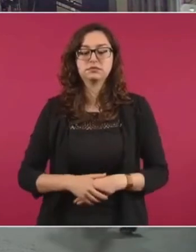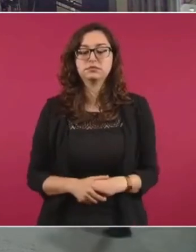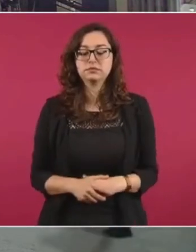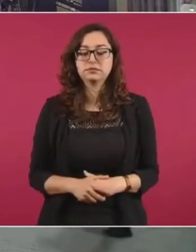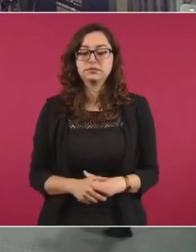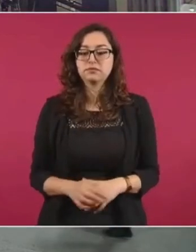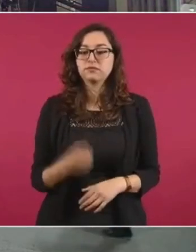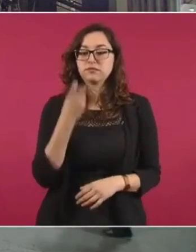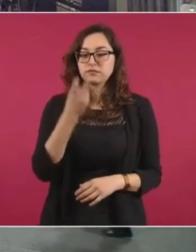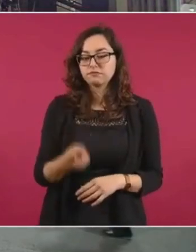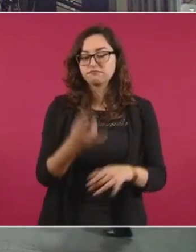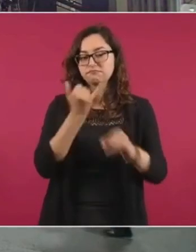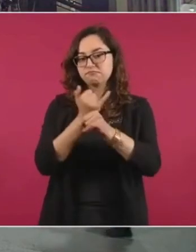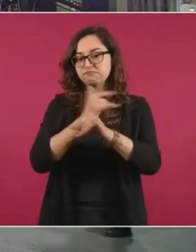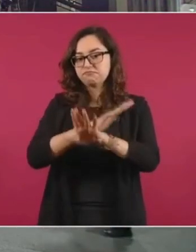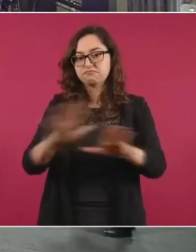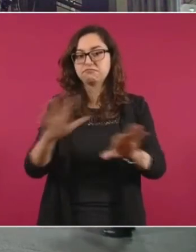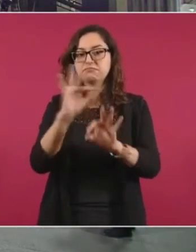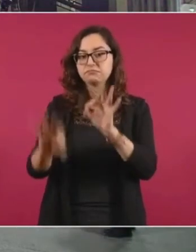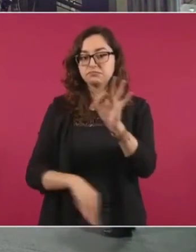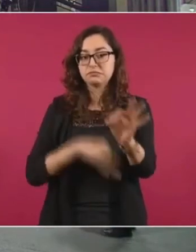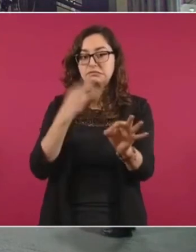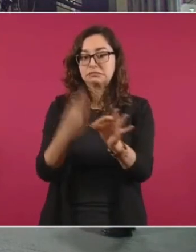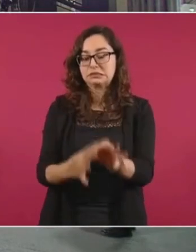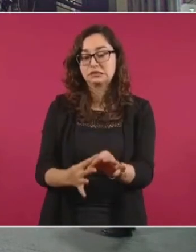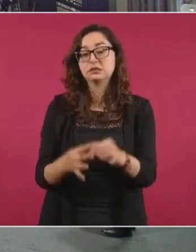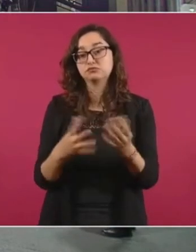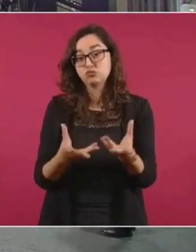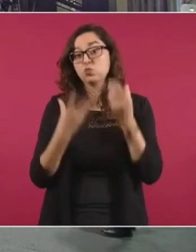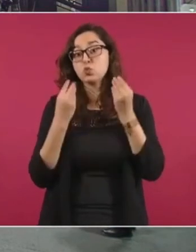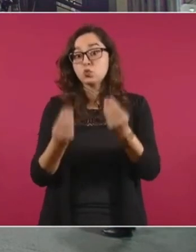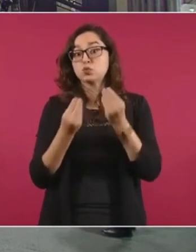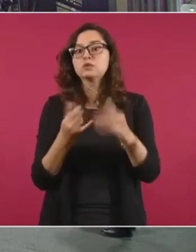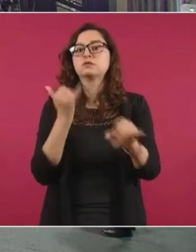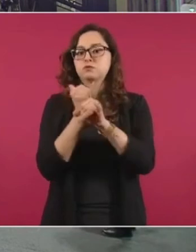Terminamos. Es importante toda esta información